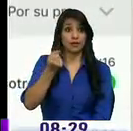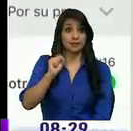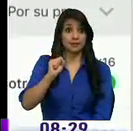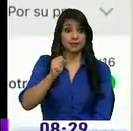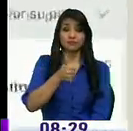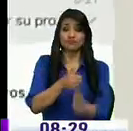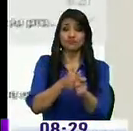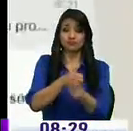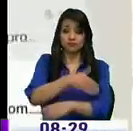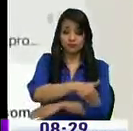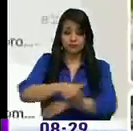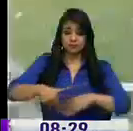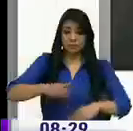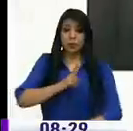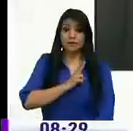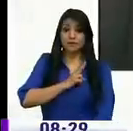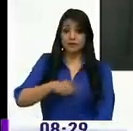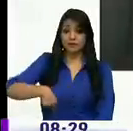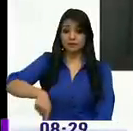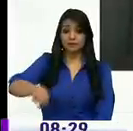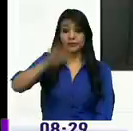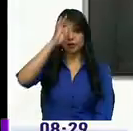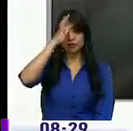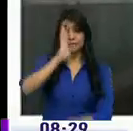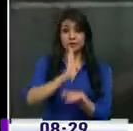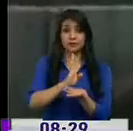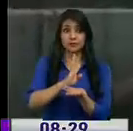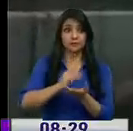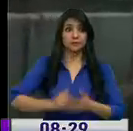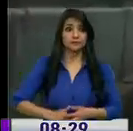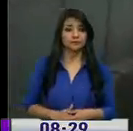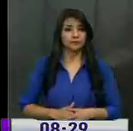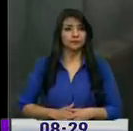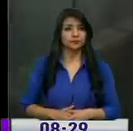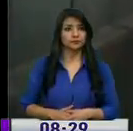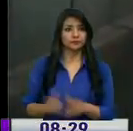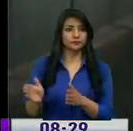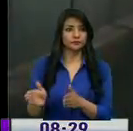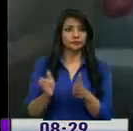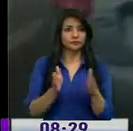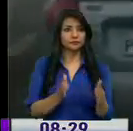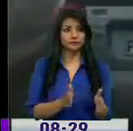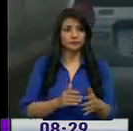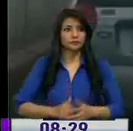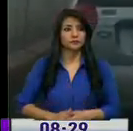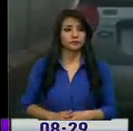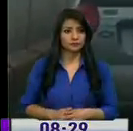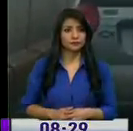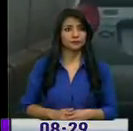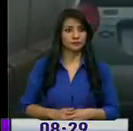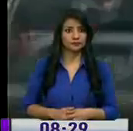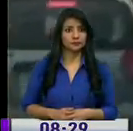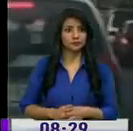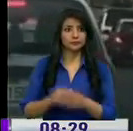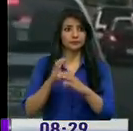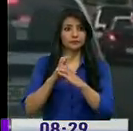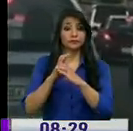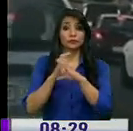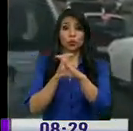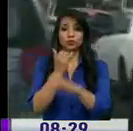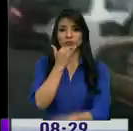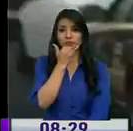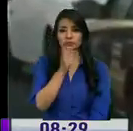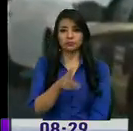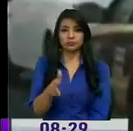avenida universitaria y Bonifaz frente al Hospital del Seguro Social. Y acá, seguro este bus está mal